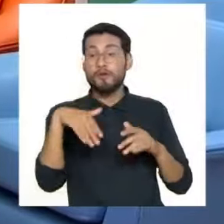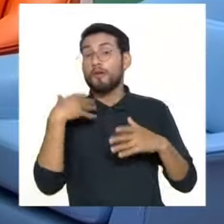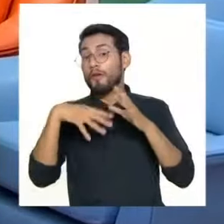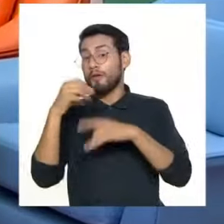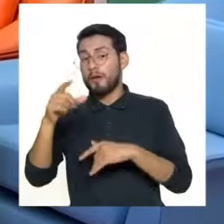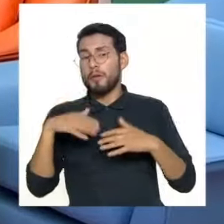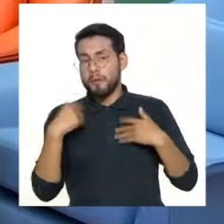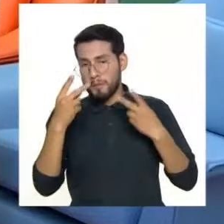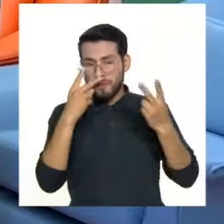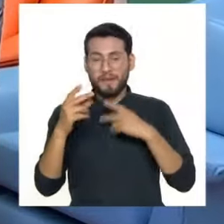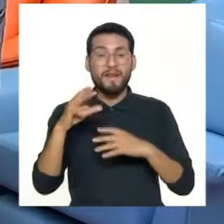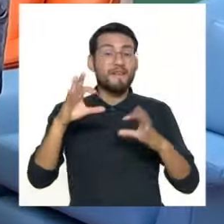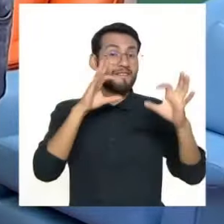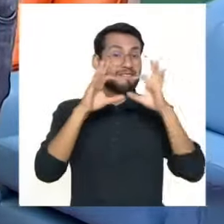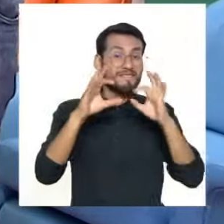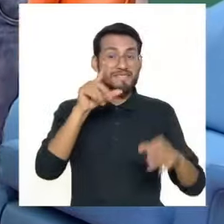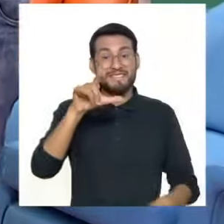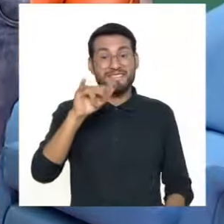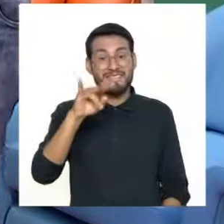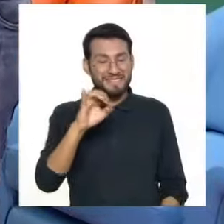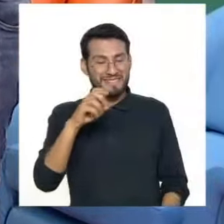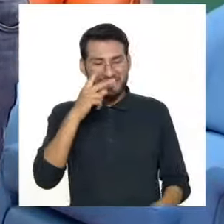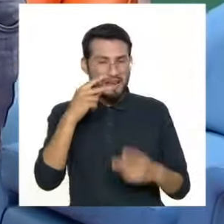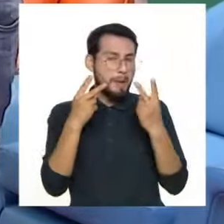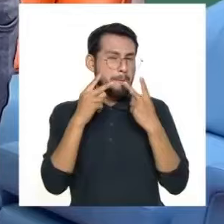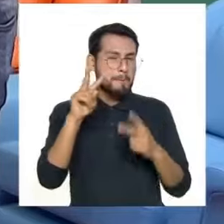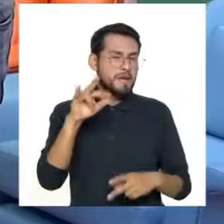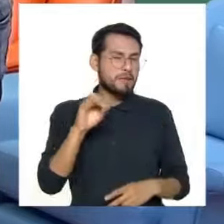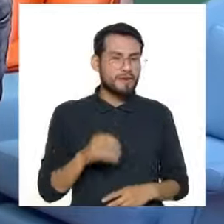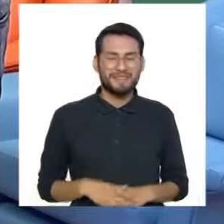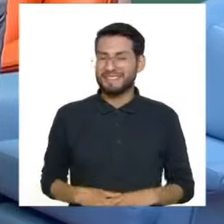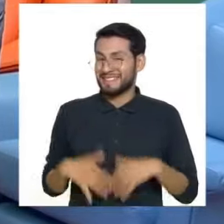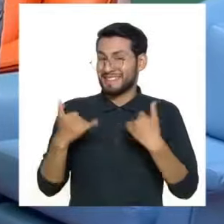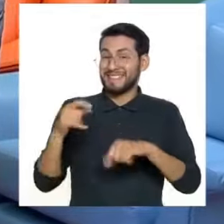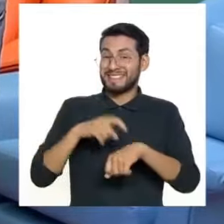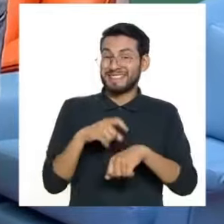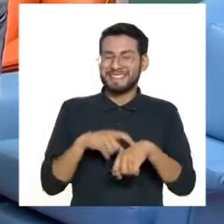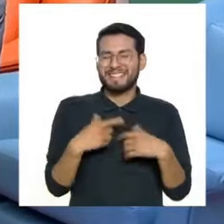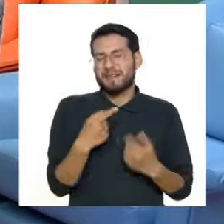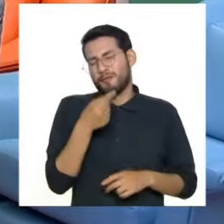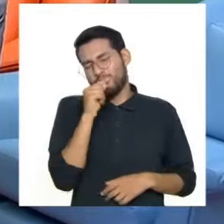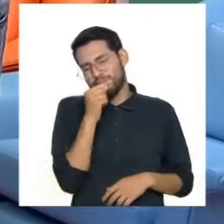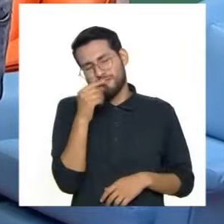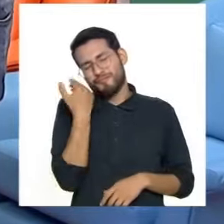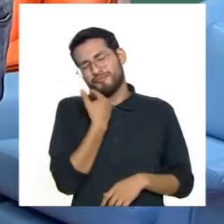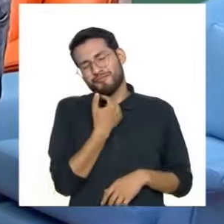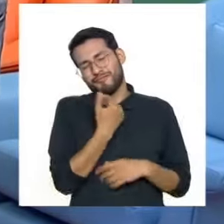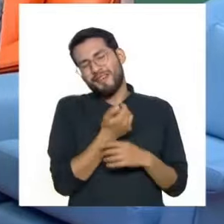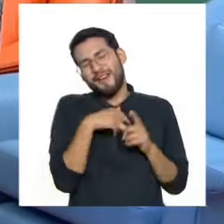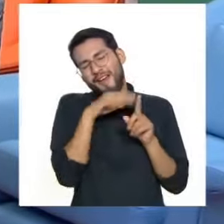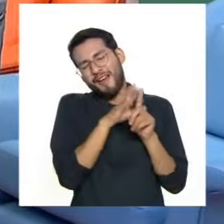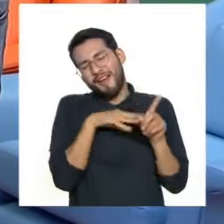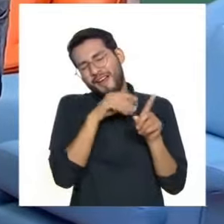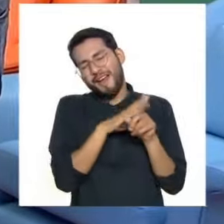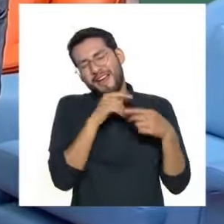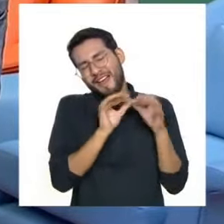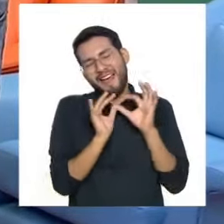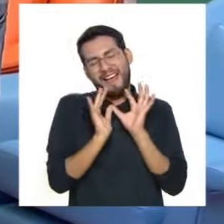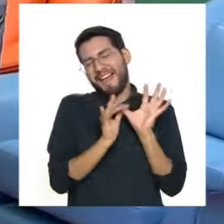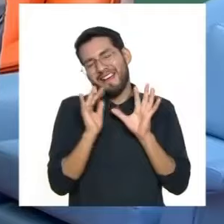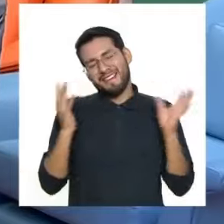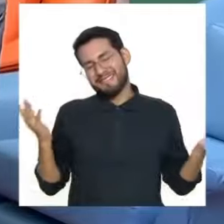casita puedes vernos en Facebook Live en vivo y llegó el momento de la niña de nuestra engreída de la